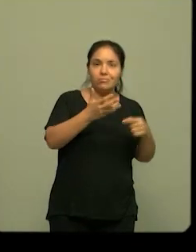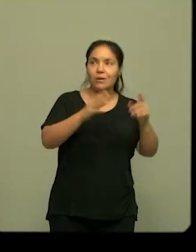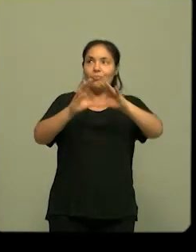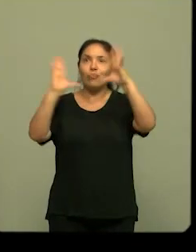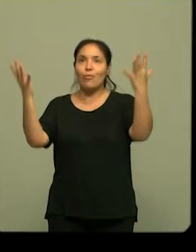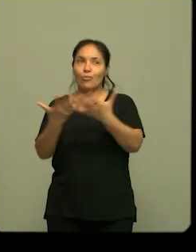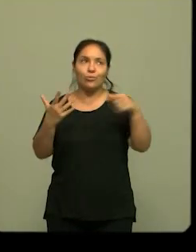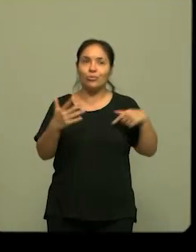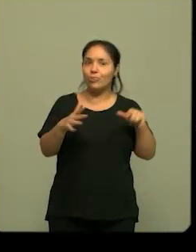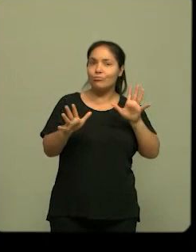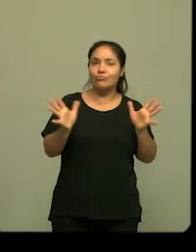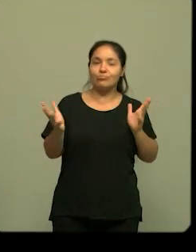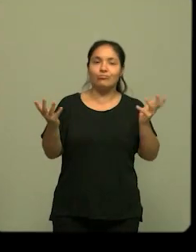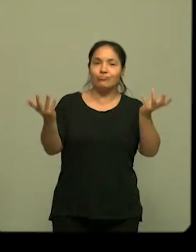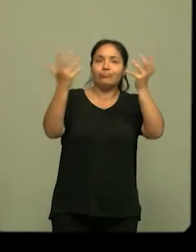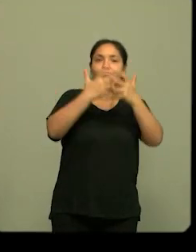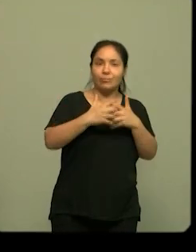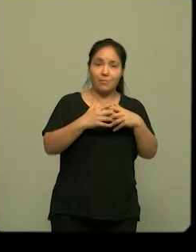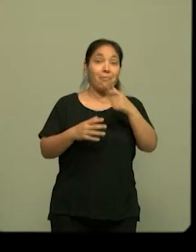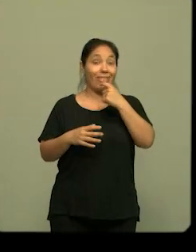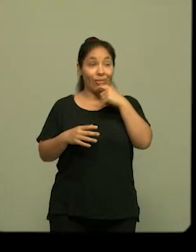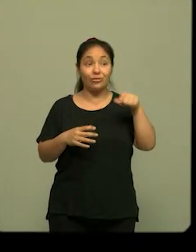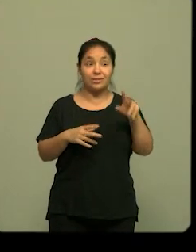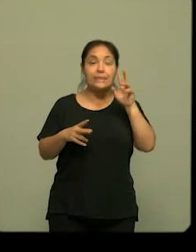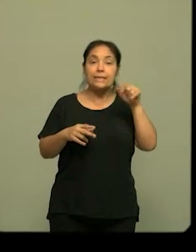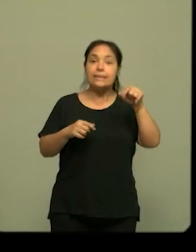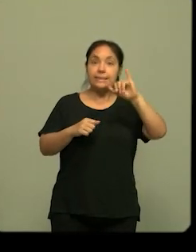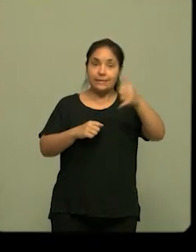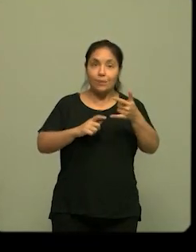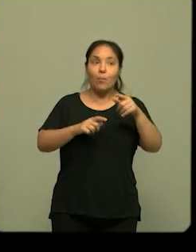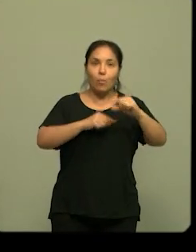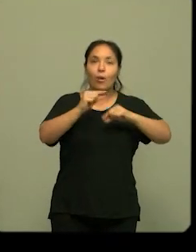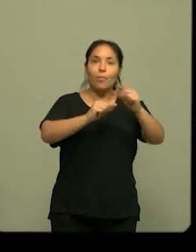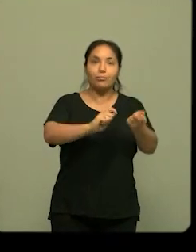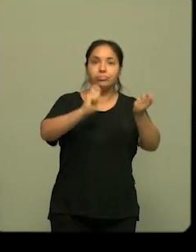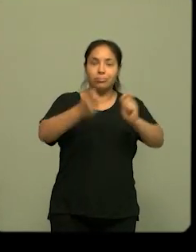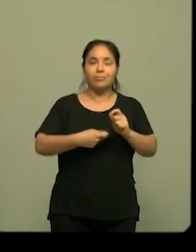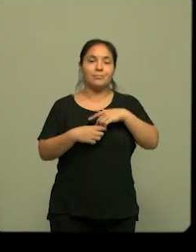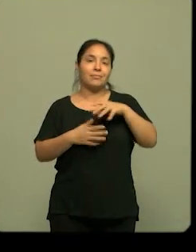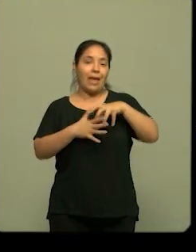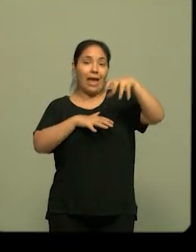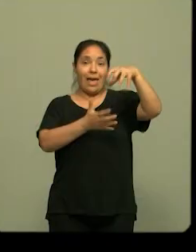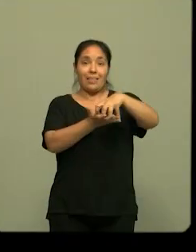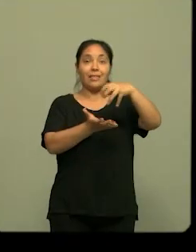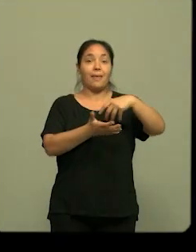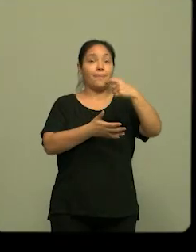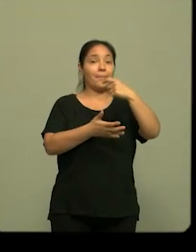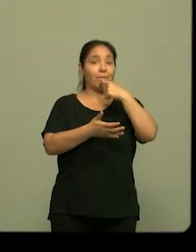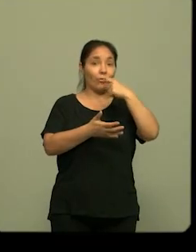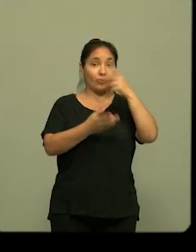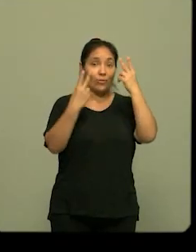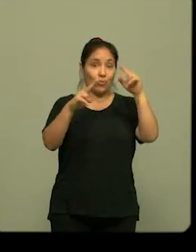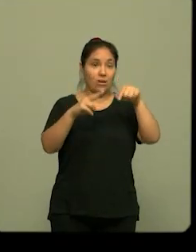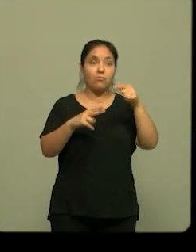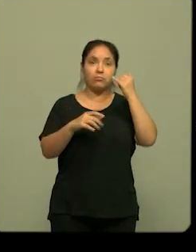bueno, Mendoza se está posicionando desde ese punto de vista. El ente de Mendoza Turismo lo está trabajando, lo tiene